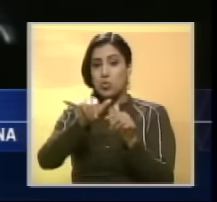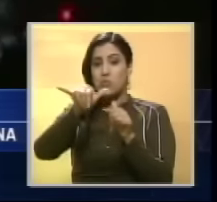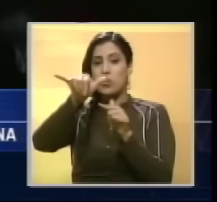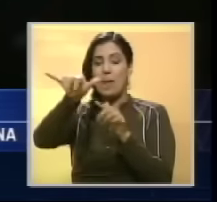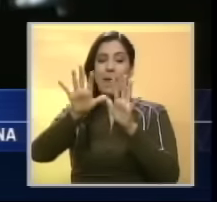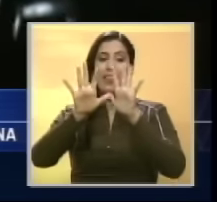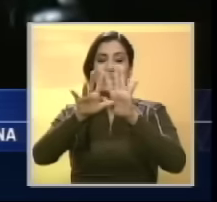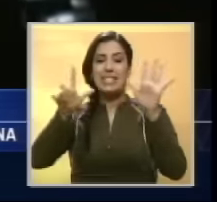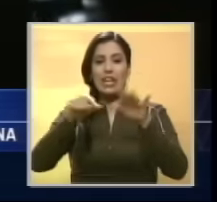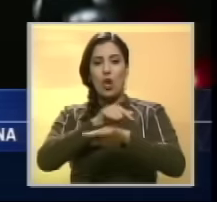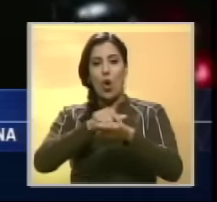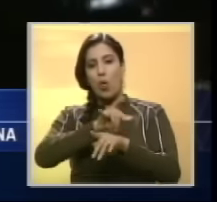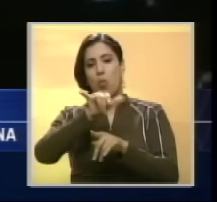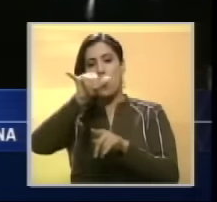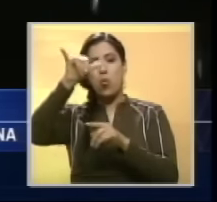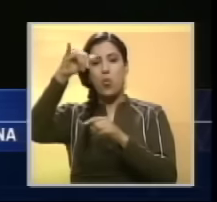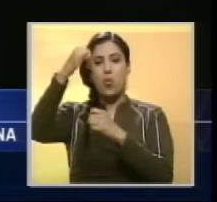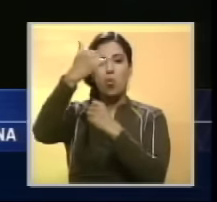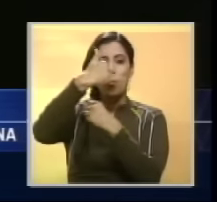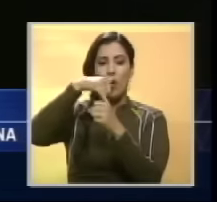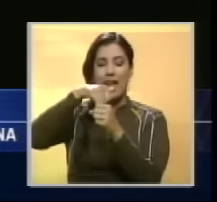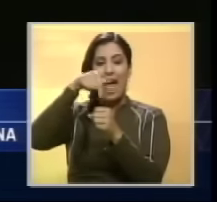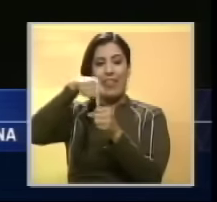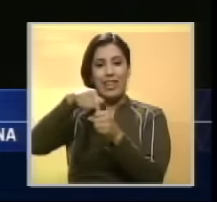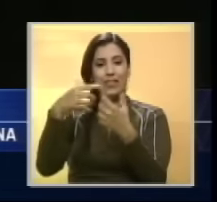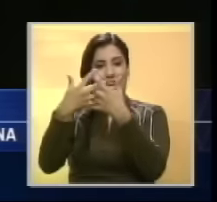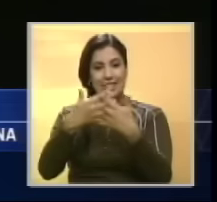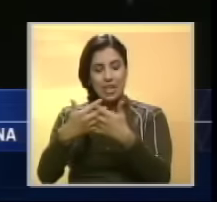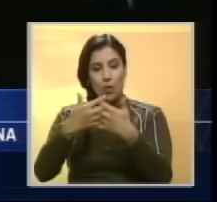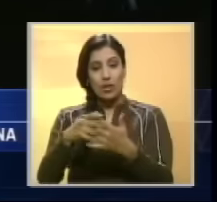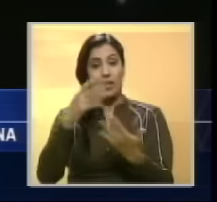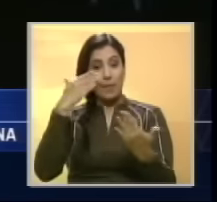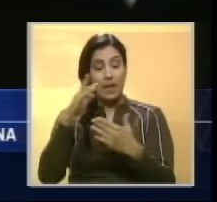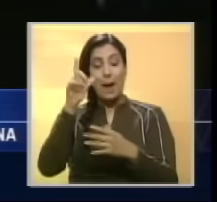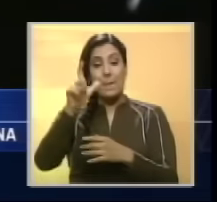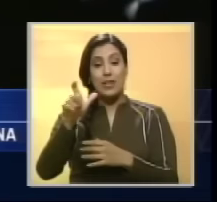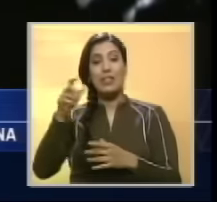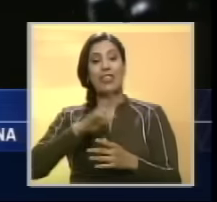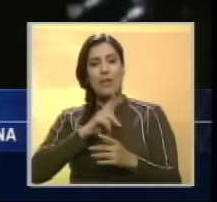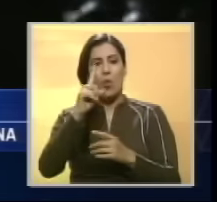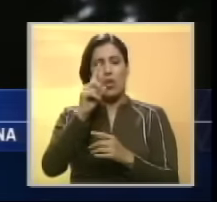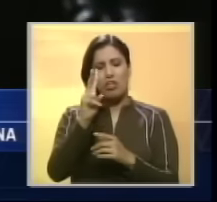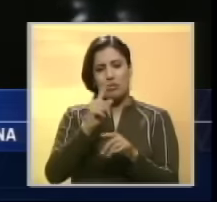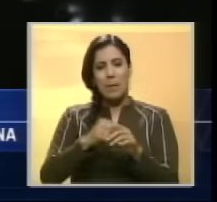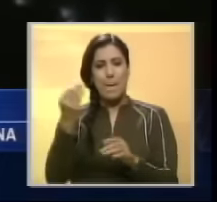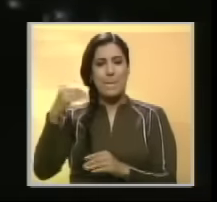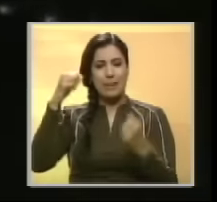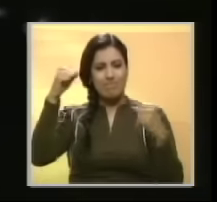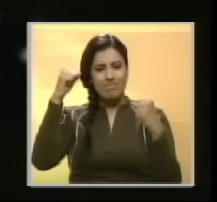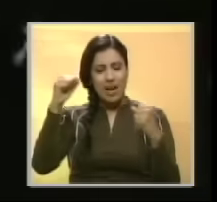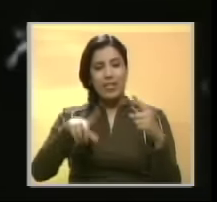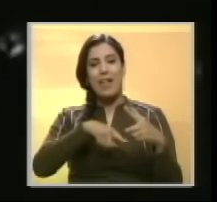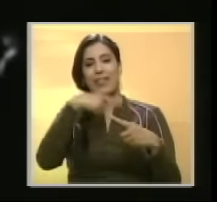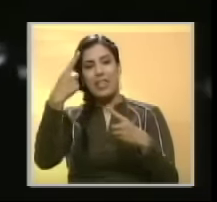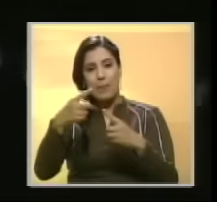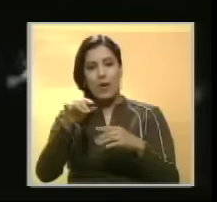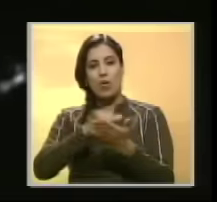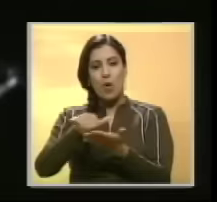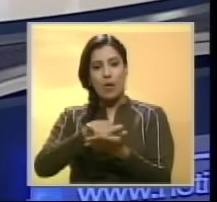unas 17 horas a Oklahoma en el centro de Estados Unidos la aeronave deberá realizar una o dos etapas más antes de arribar a